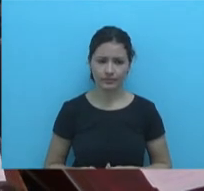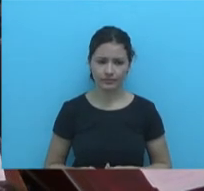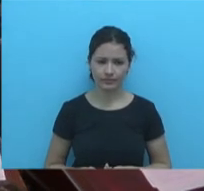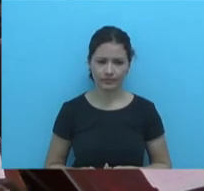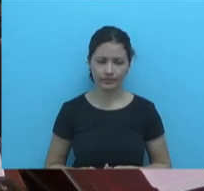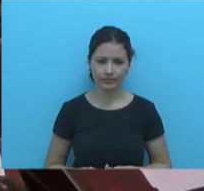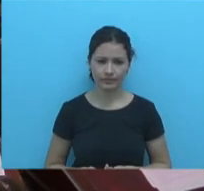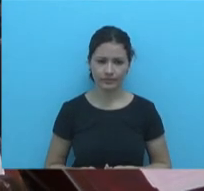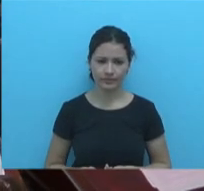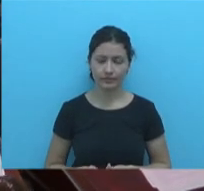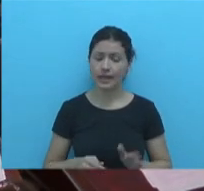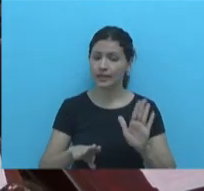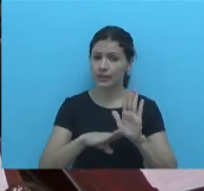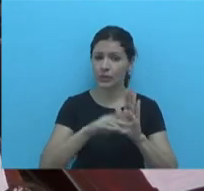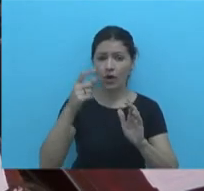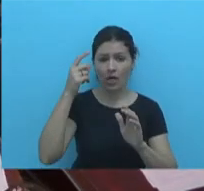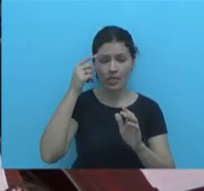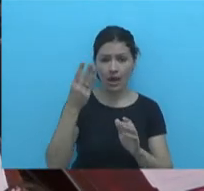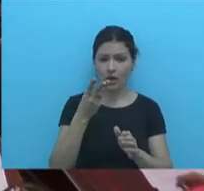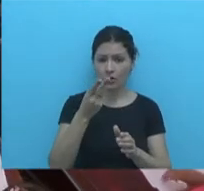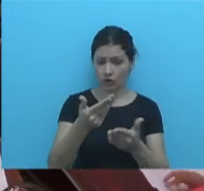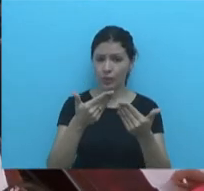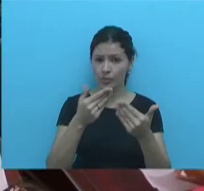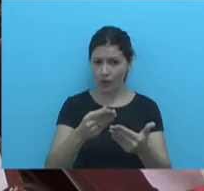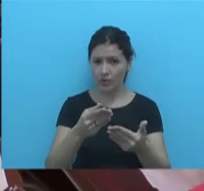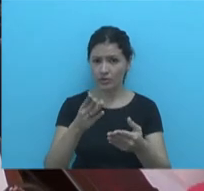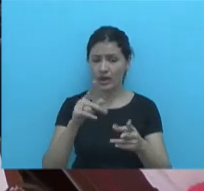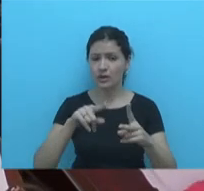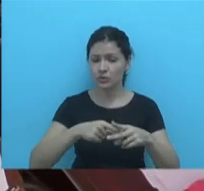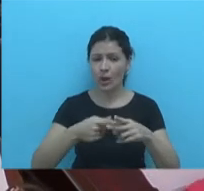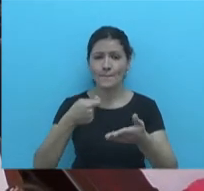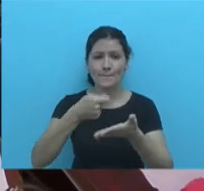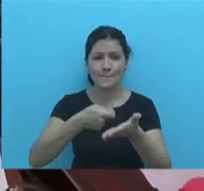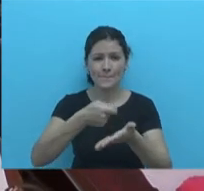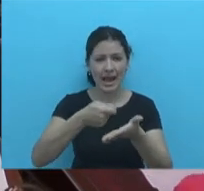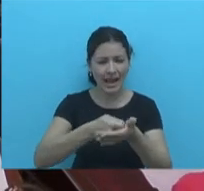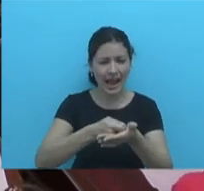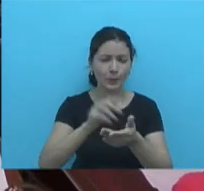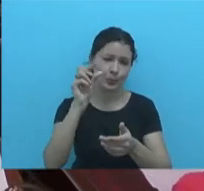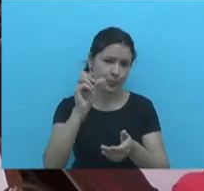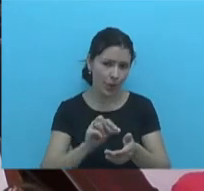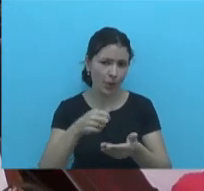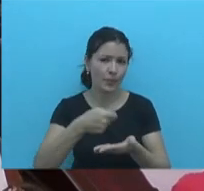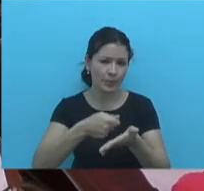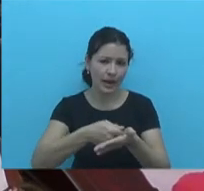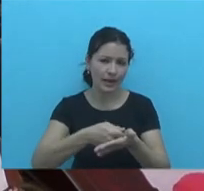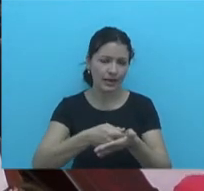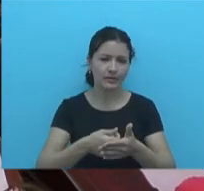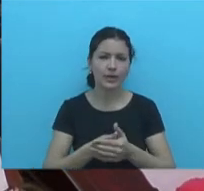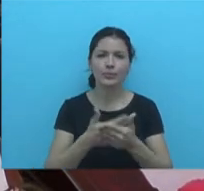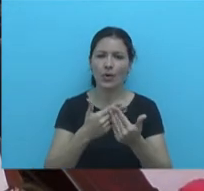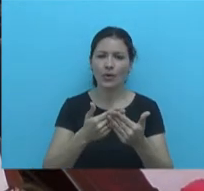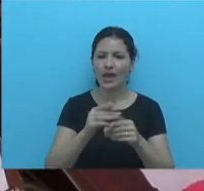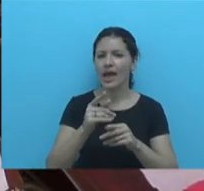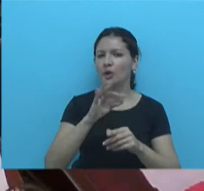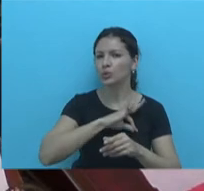cursos. Artículo 10, costo. Para el sustento de los cursos se deberá pagar una cuota accesible con el fin de cubrir el sueldo del personal, materiales y